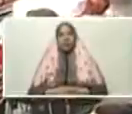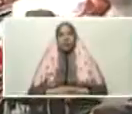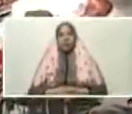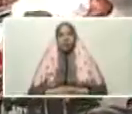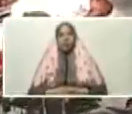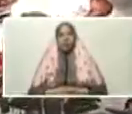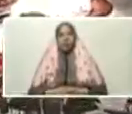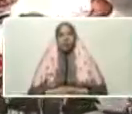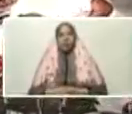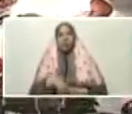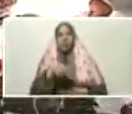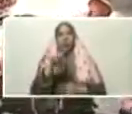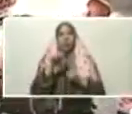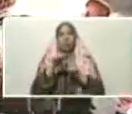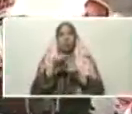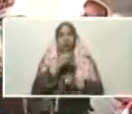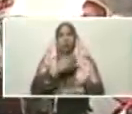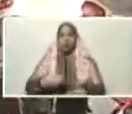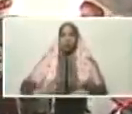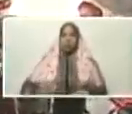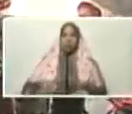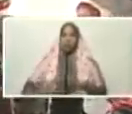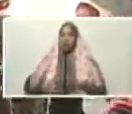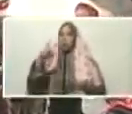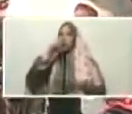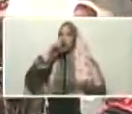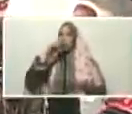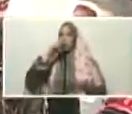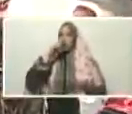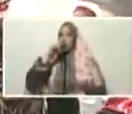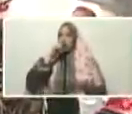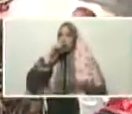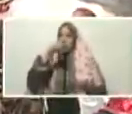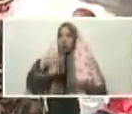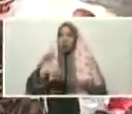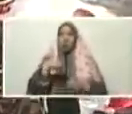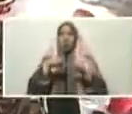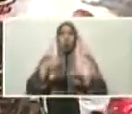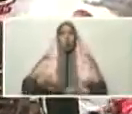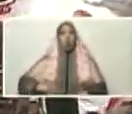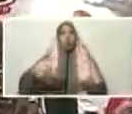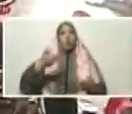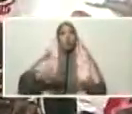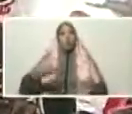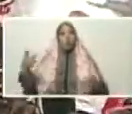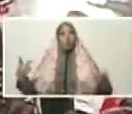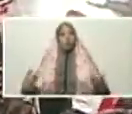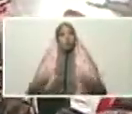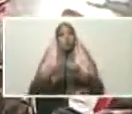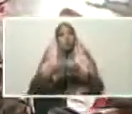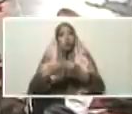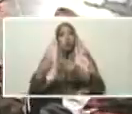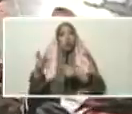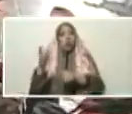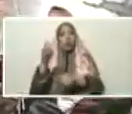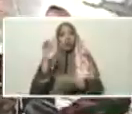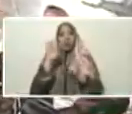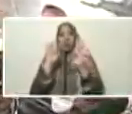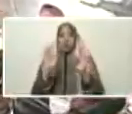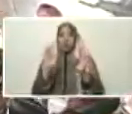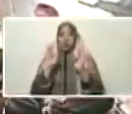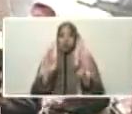ha sido las palabras del presidente constitucional nicolás maduro durante esta importante reunión de trabajo que ha dado lineamientos específicos